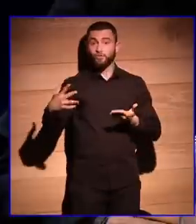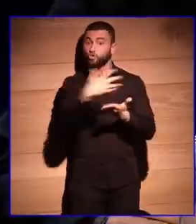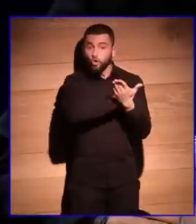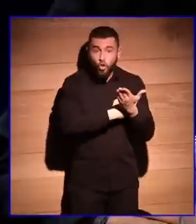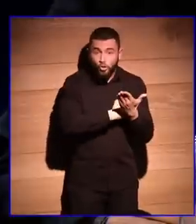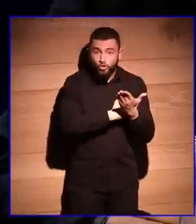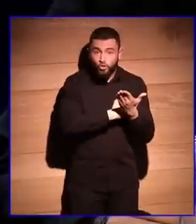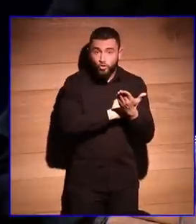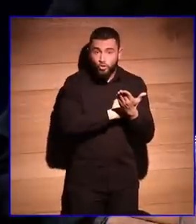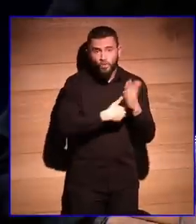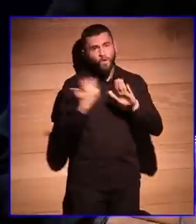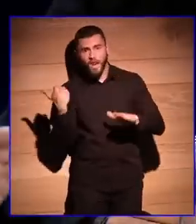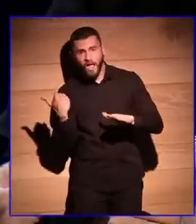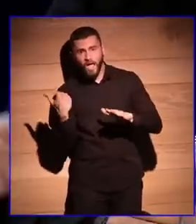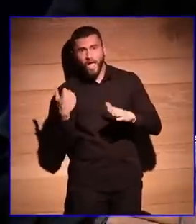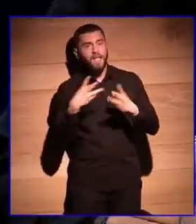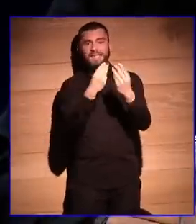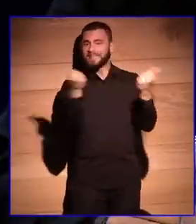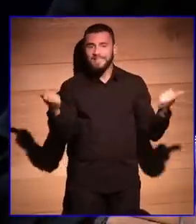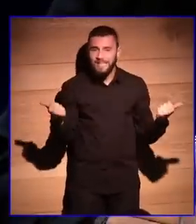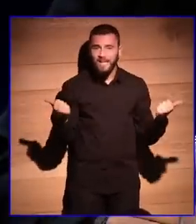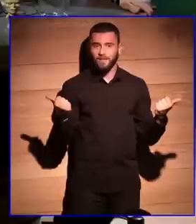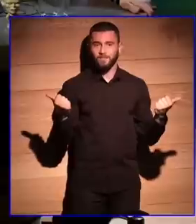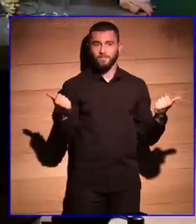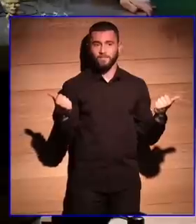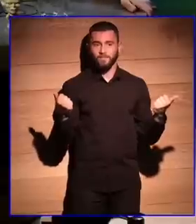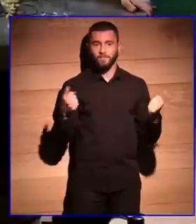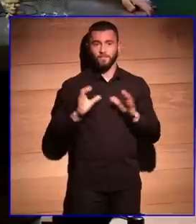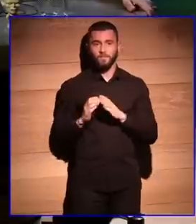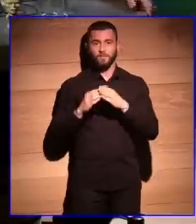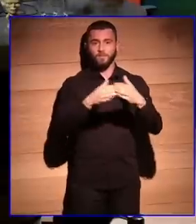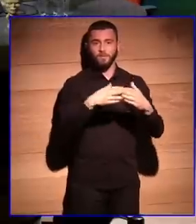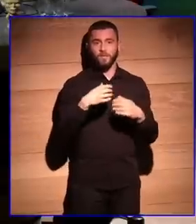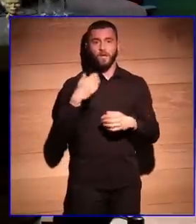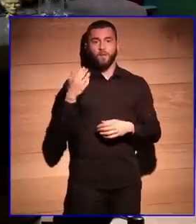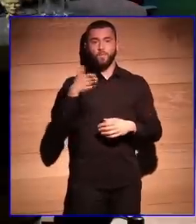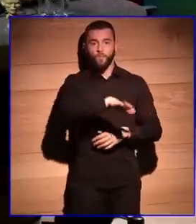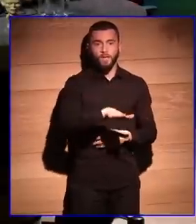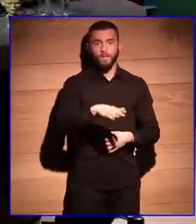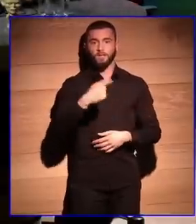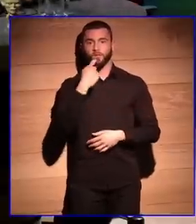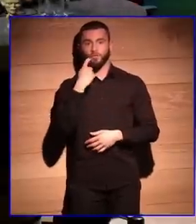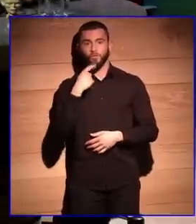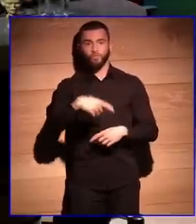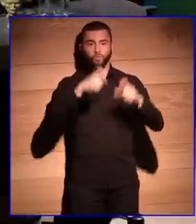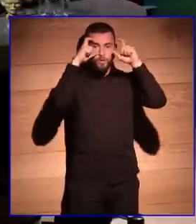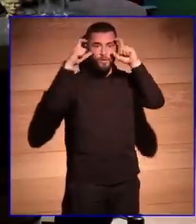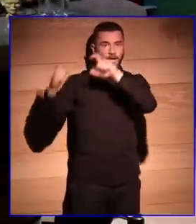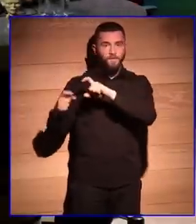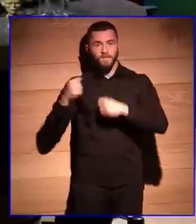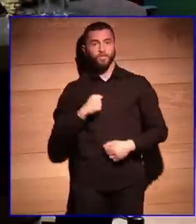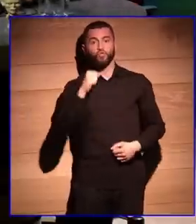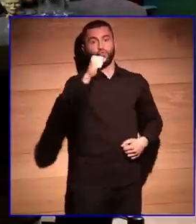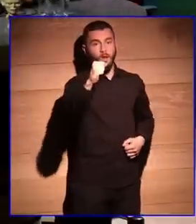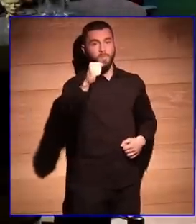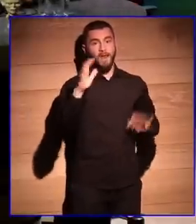cara, a que se extingan. Pero es un poco regu, o sea, llegan los escuadrones de la muerte de los gemelos rojos y tú te quitas las gafas y eres Superman, sí, de repente. Pero